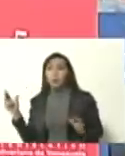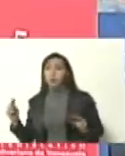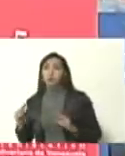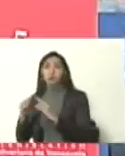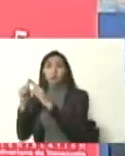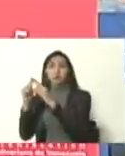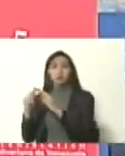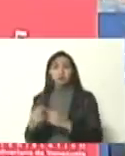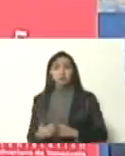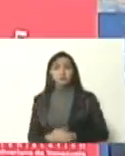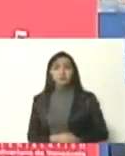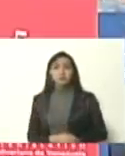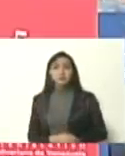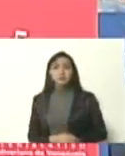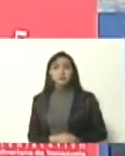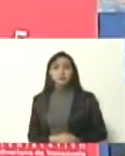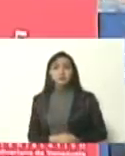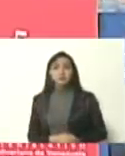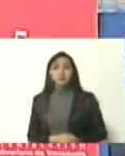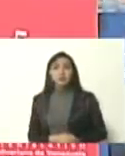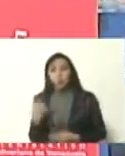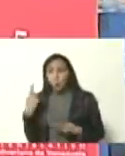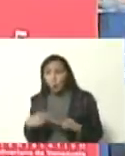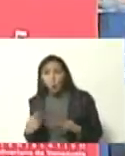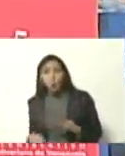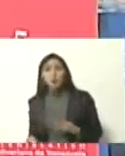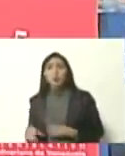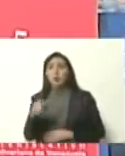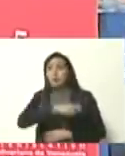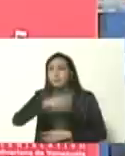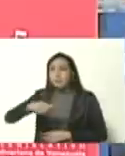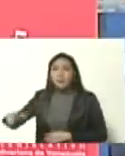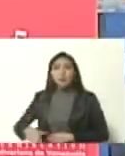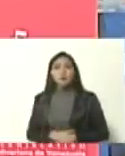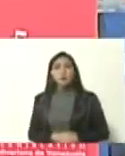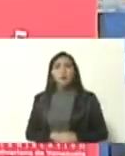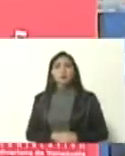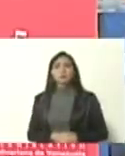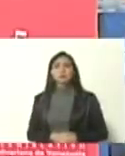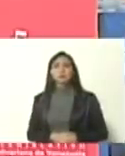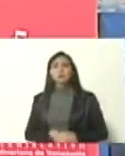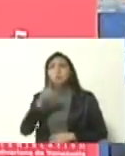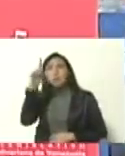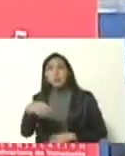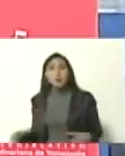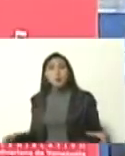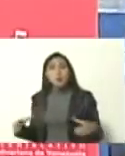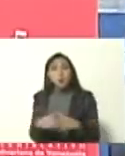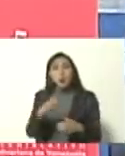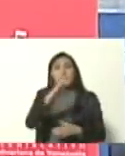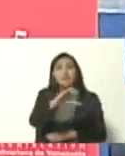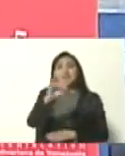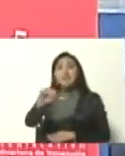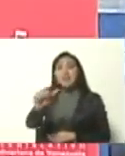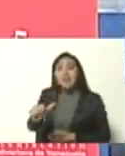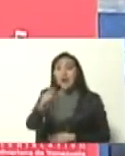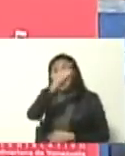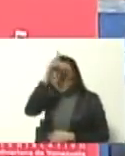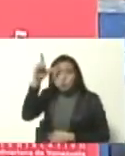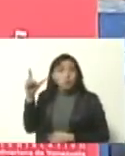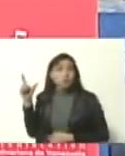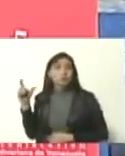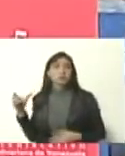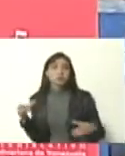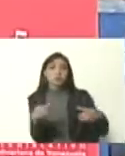Se encontró con alias Pico. Tuvo reuniones con la Dirección Nacional de Inteligencia y tuvo reuniones con el jefe de todos estos